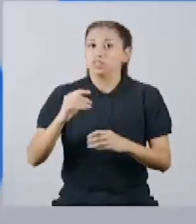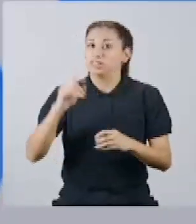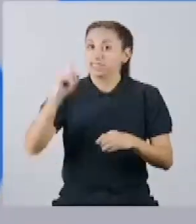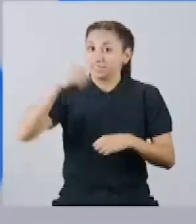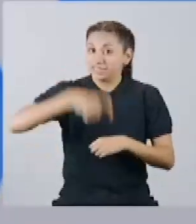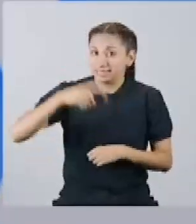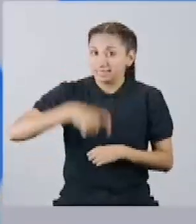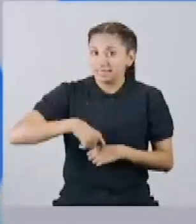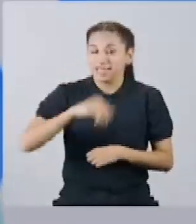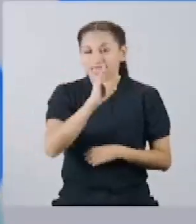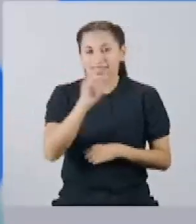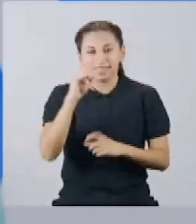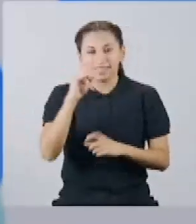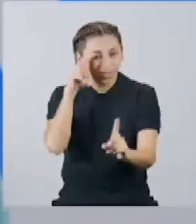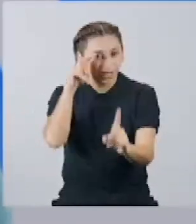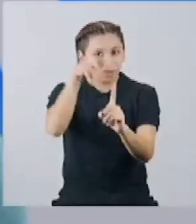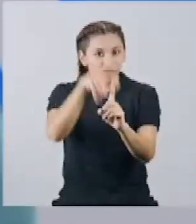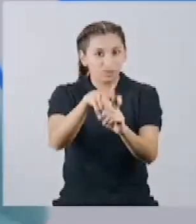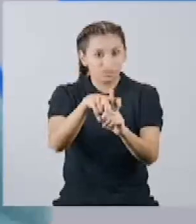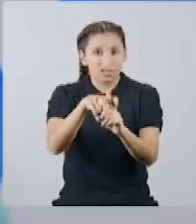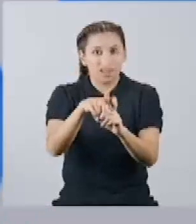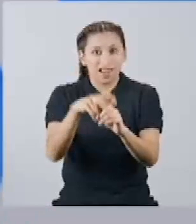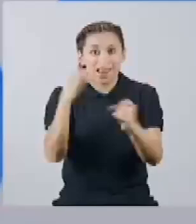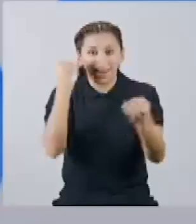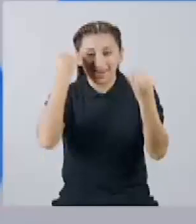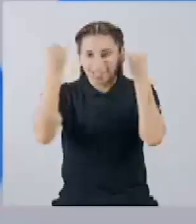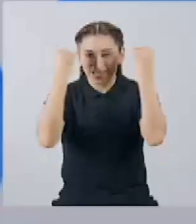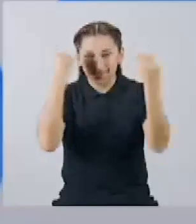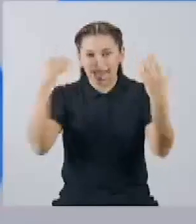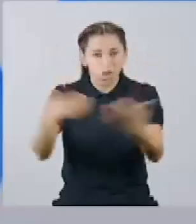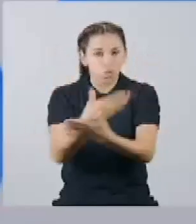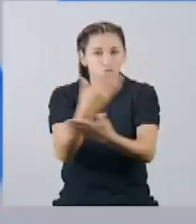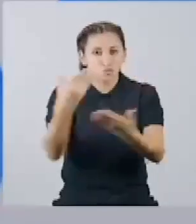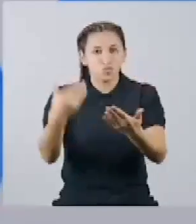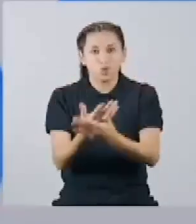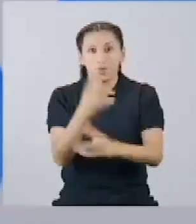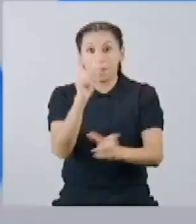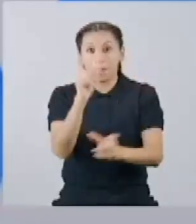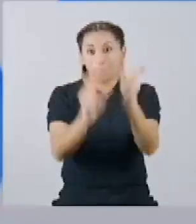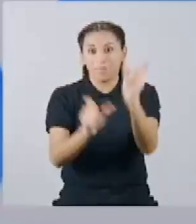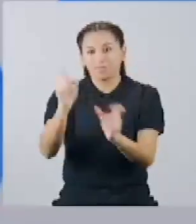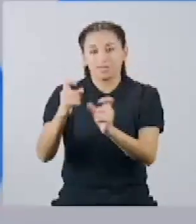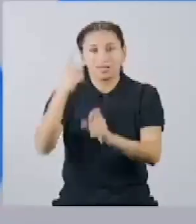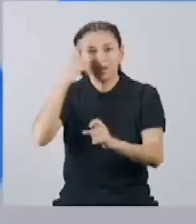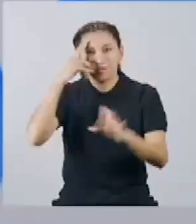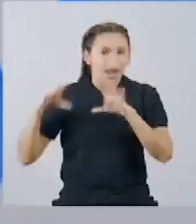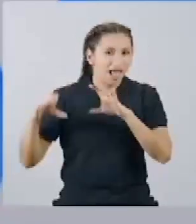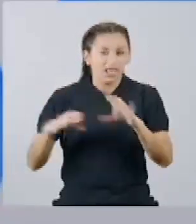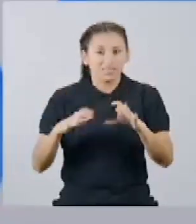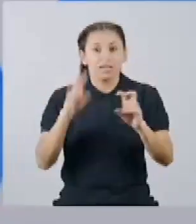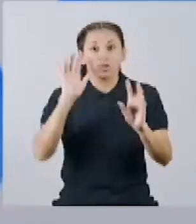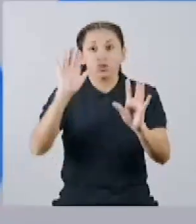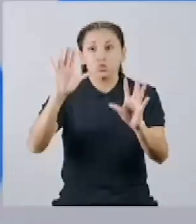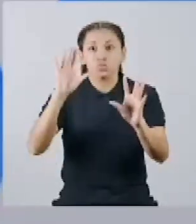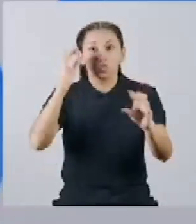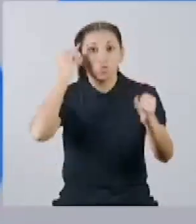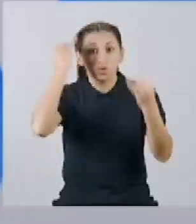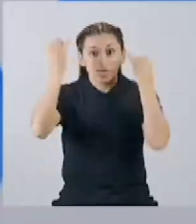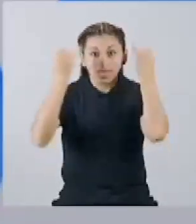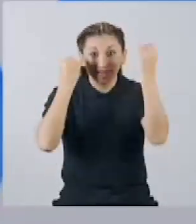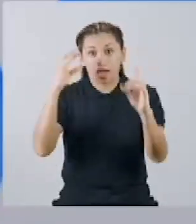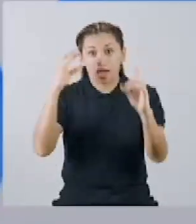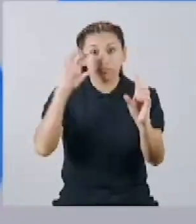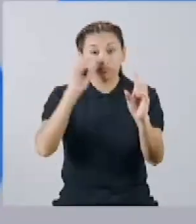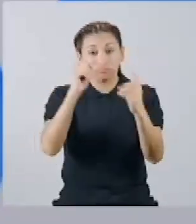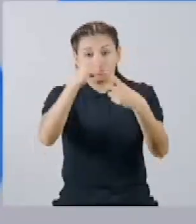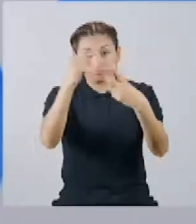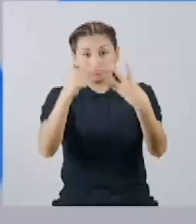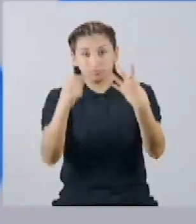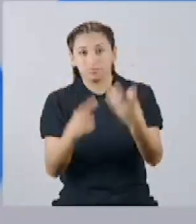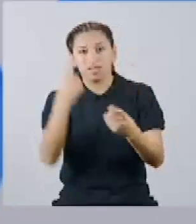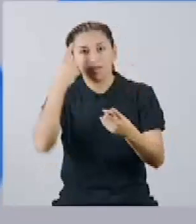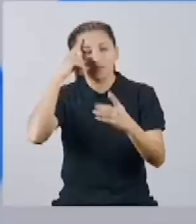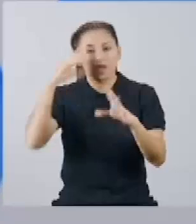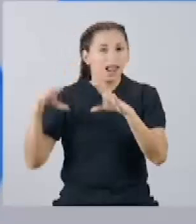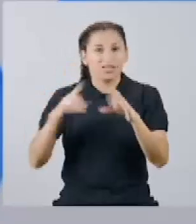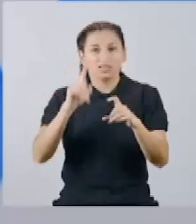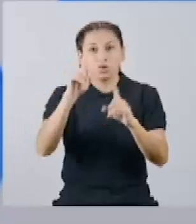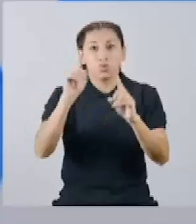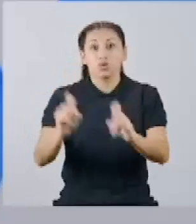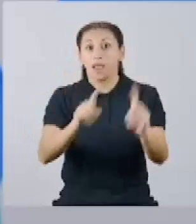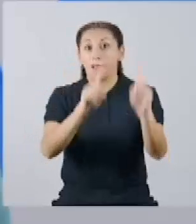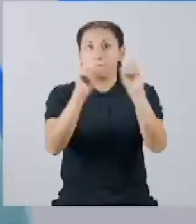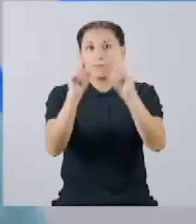y encontrar insights de los usuarios para armar puntos de vista que nos planteen una